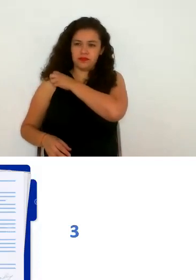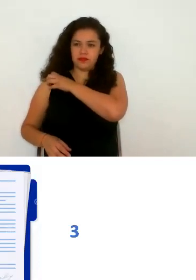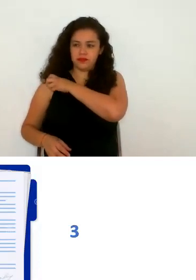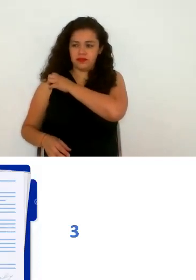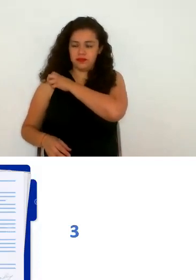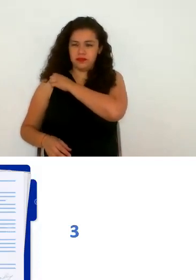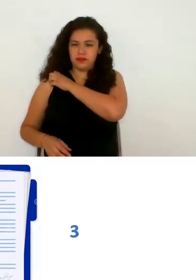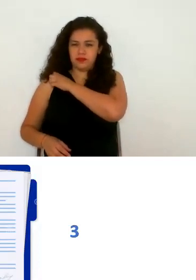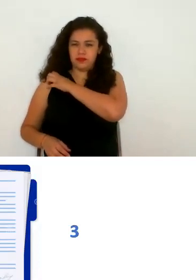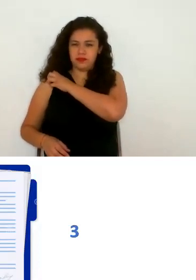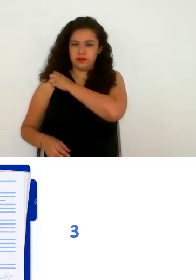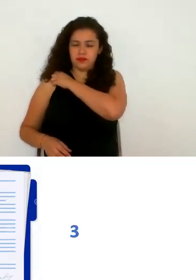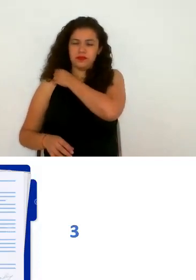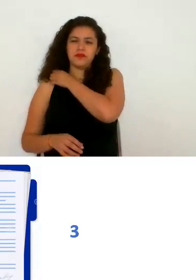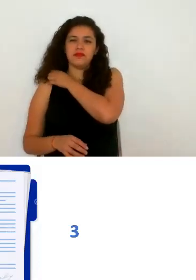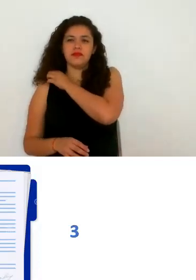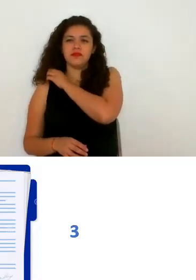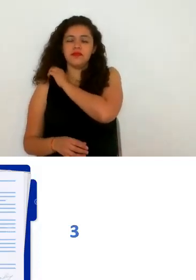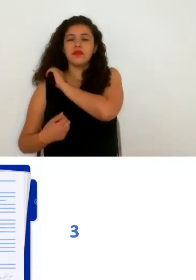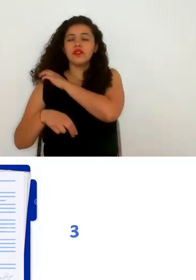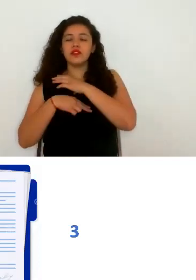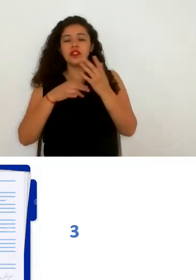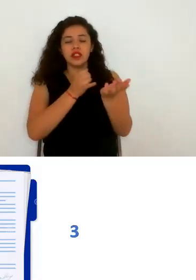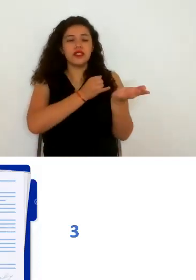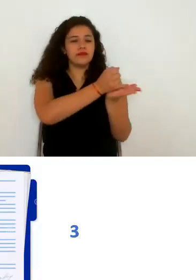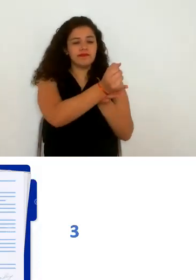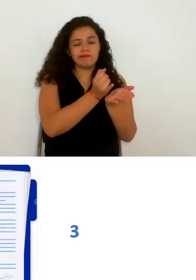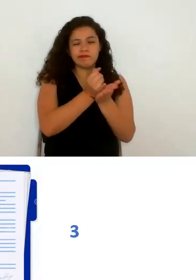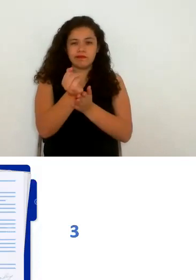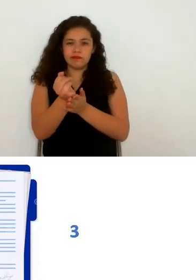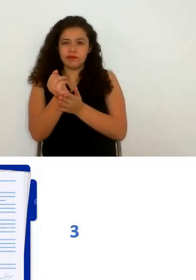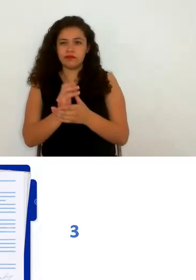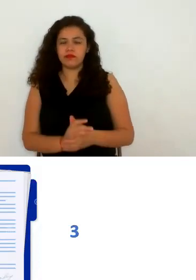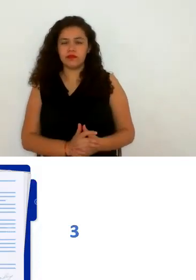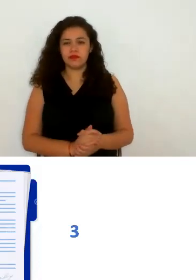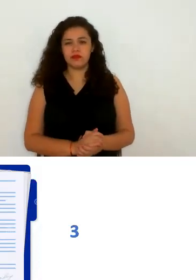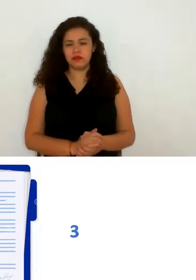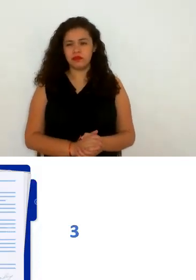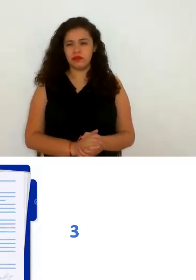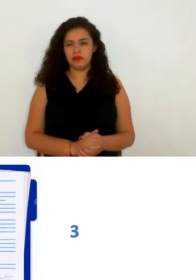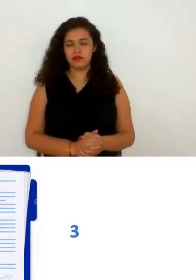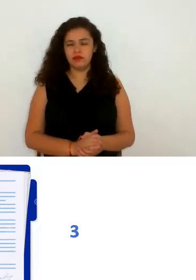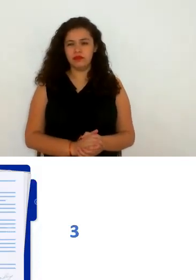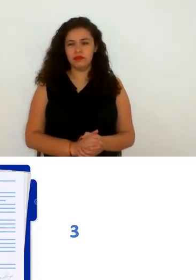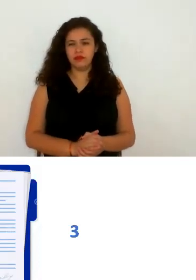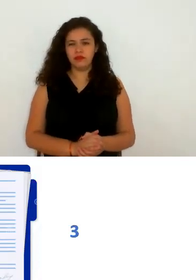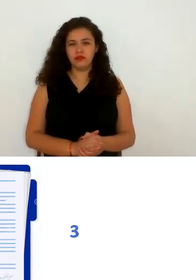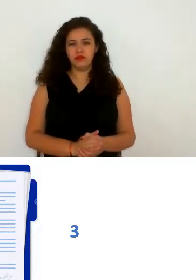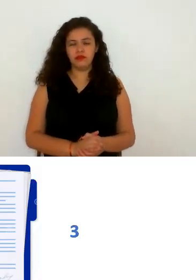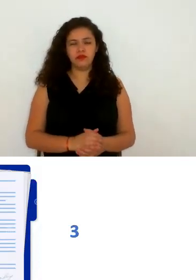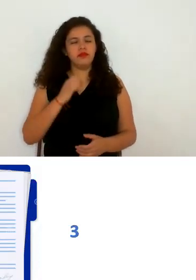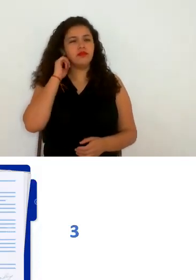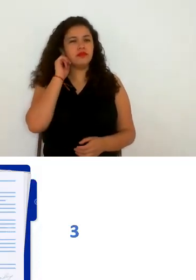en ese sentido necesitamos determinar quién en la institución es el dueño